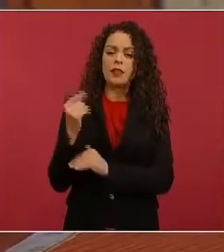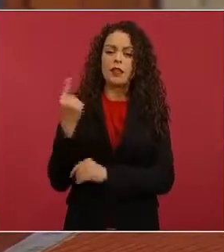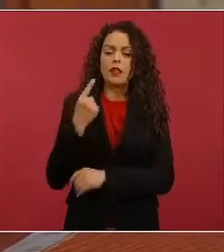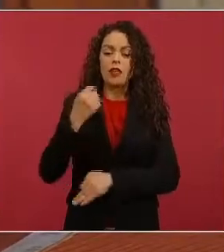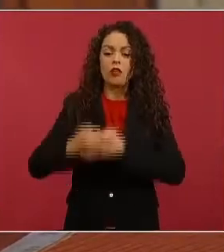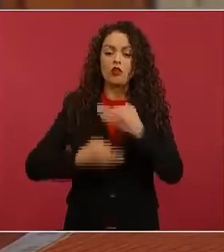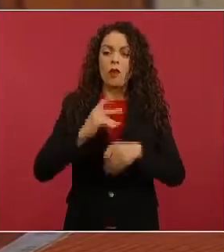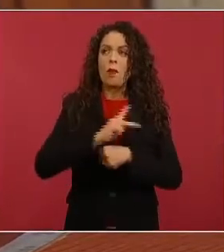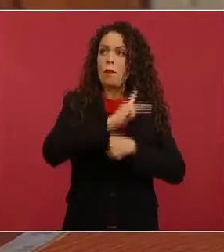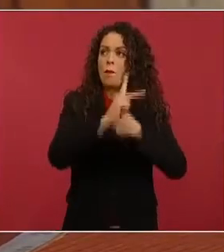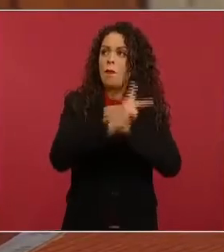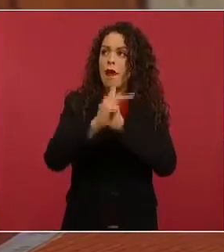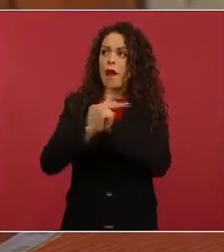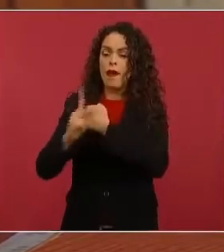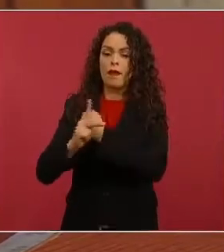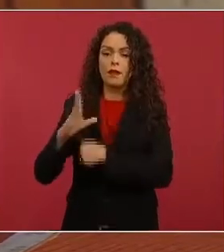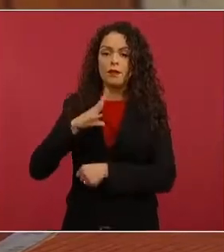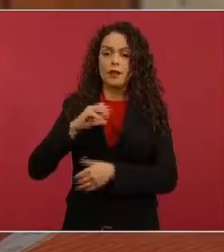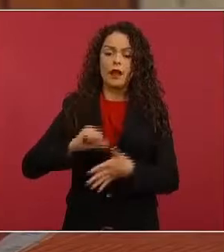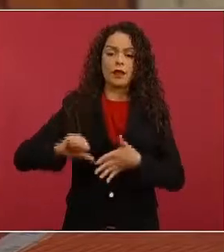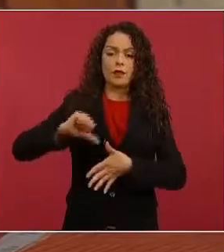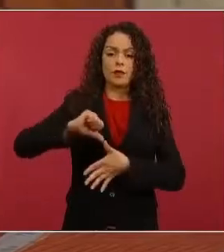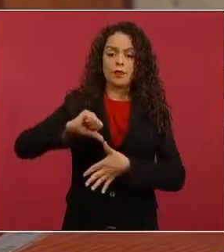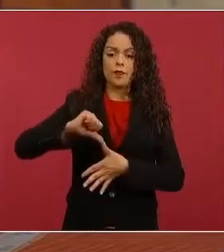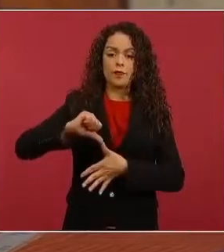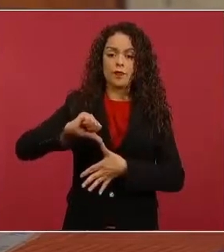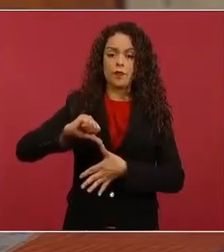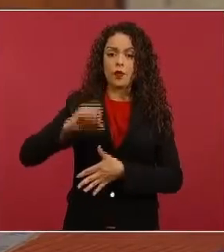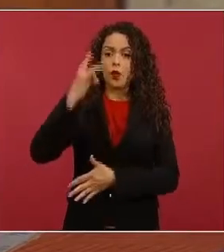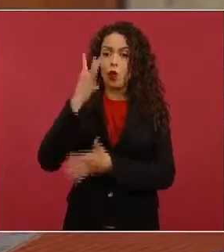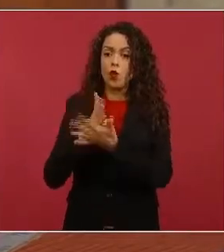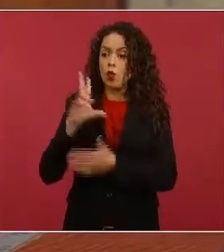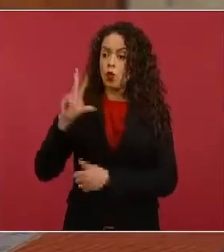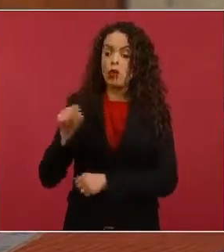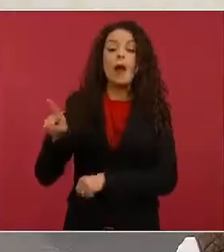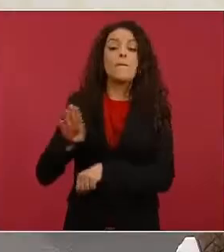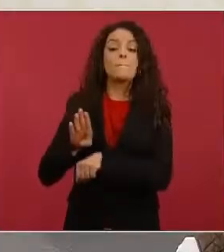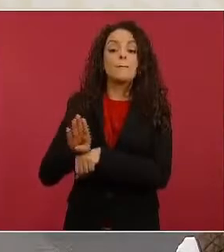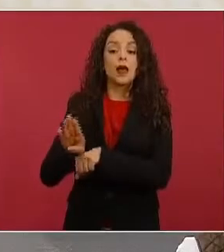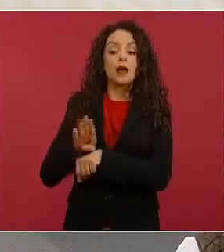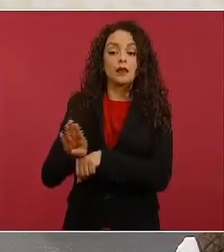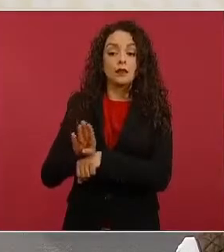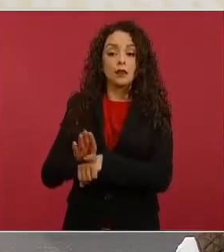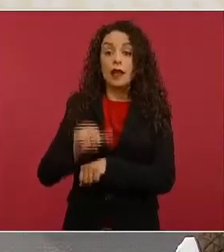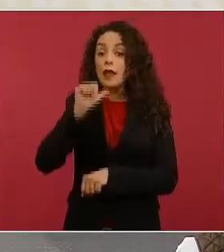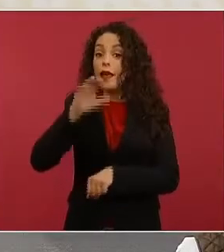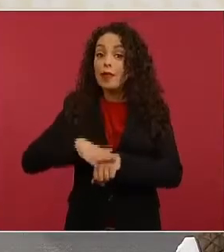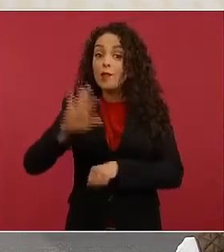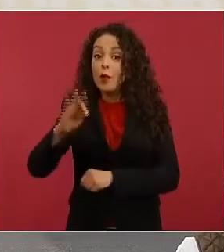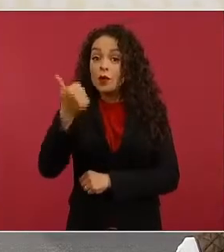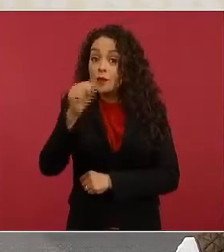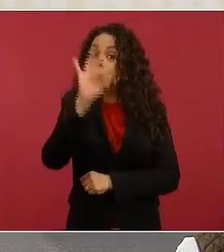los países de América Latina, con excepción de Brasil. Solo el 46%.